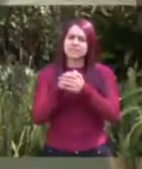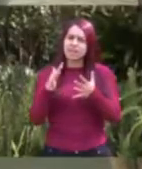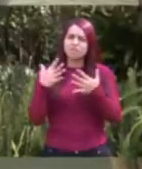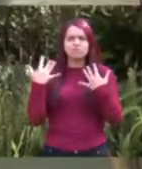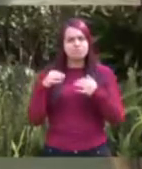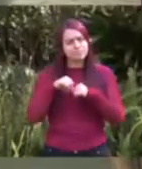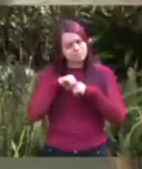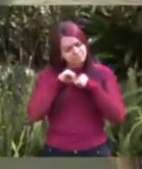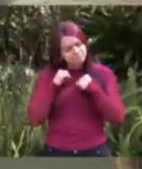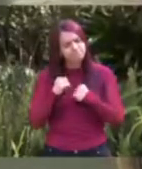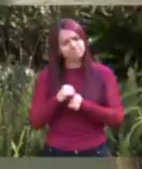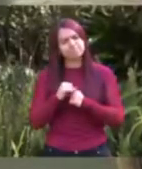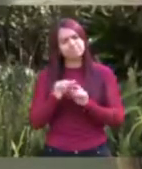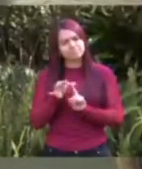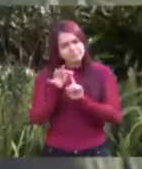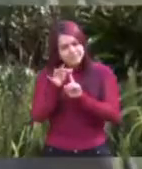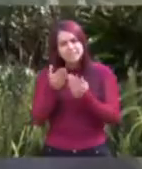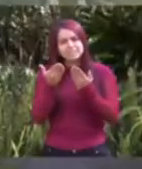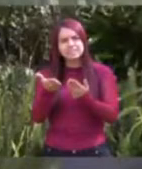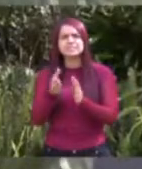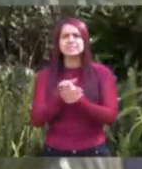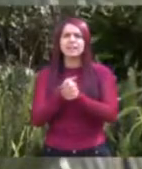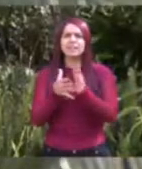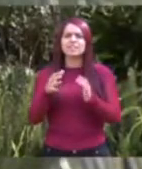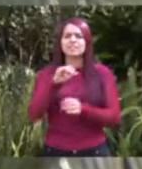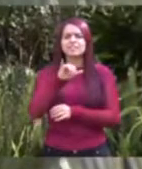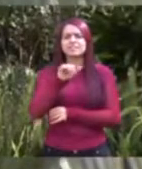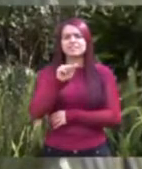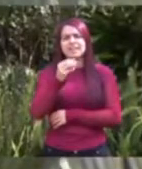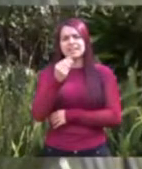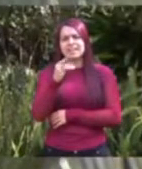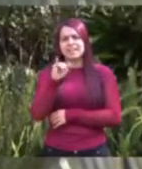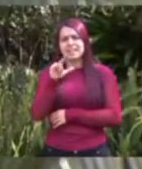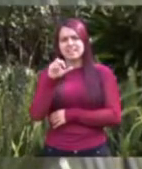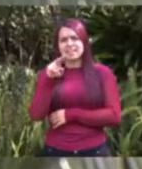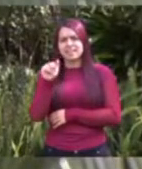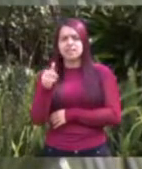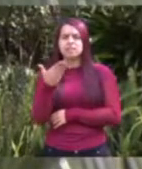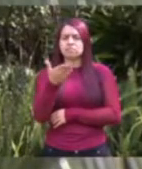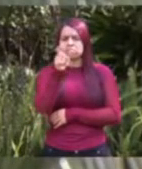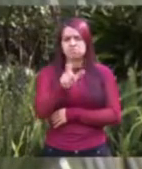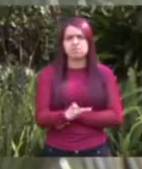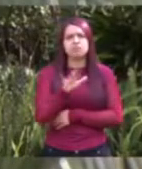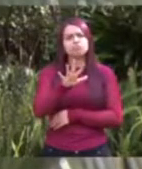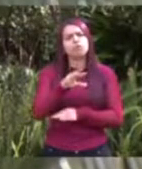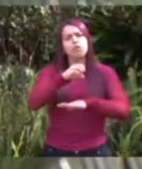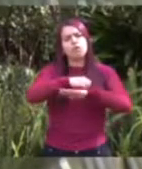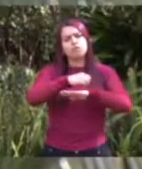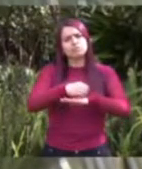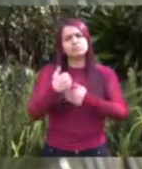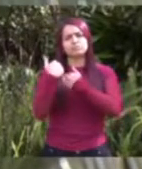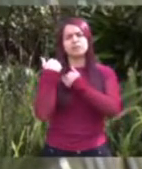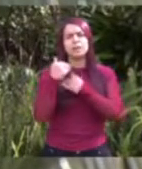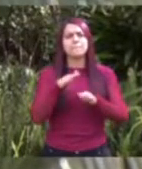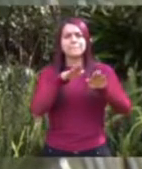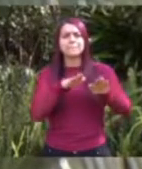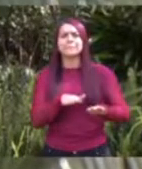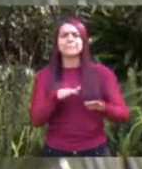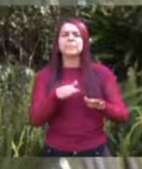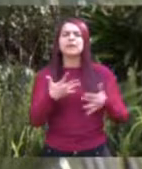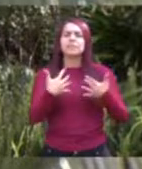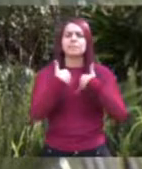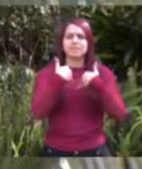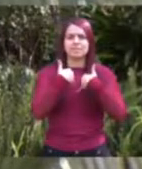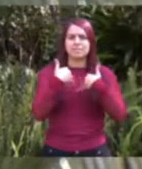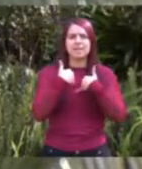corazón para Jacqueline Castillo, representante de la organización del Víctimas Colectivo Madre de los Falsos Positivos, y Olga